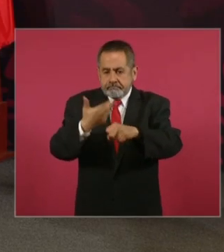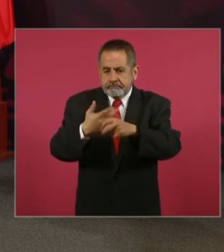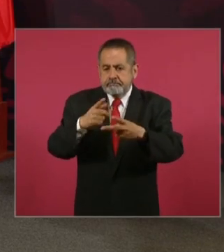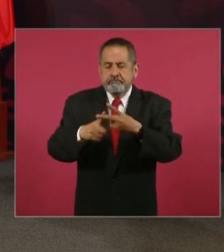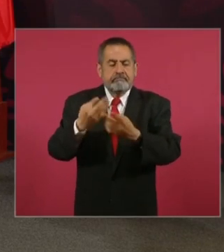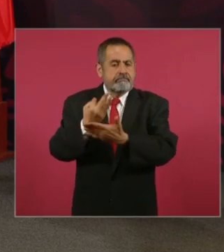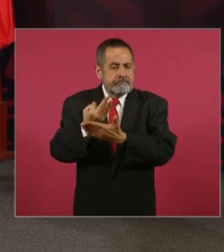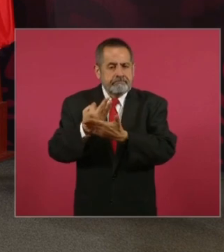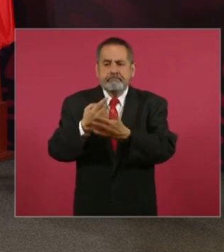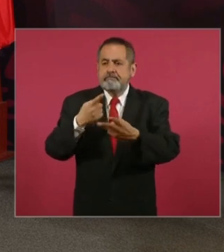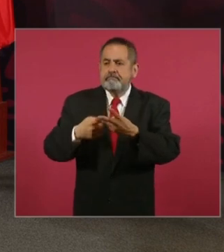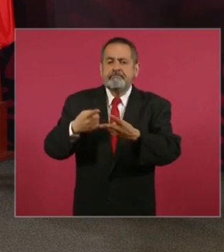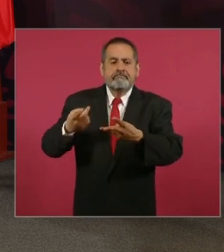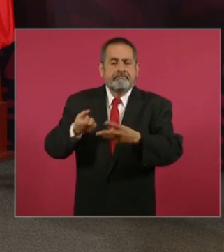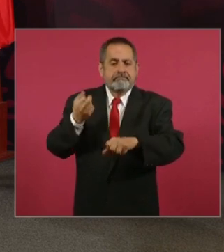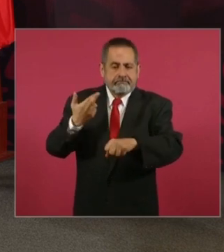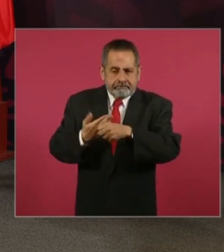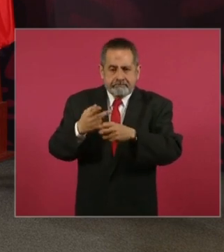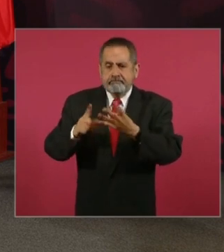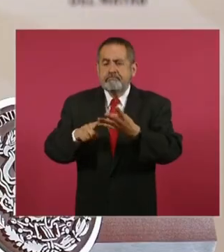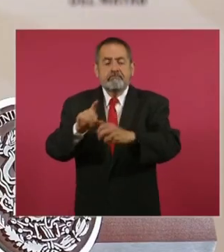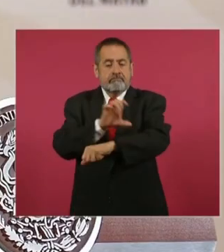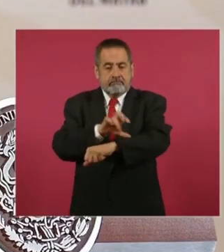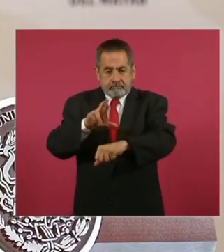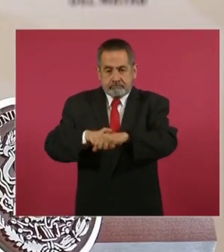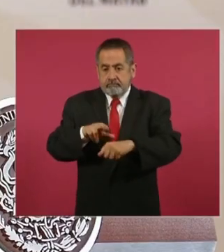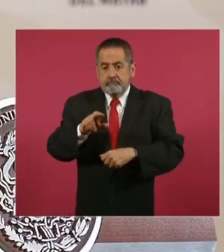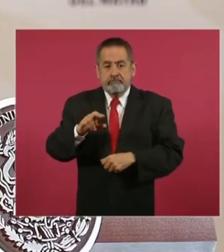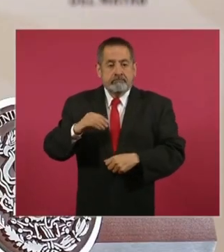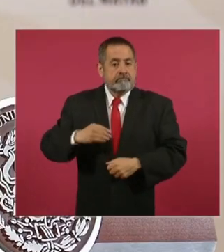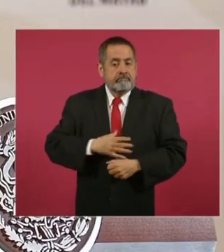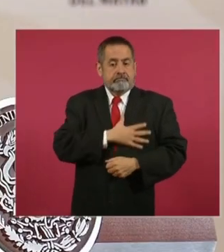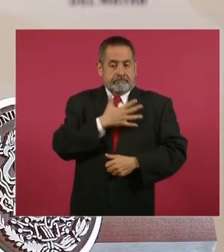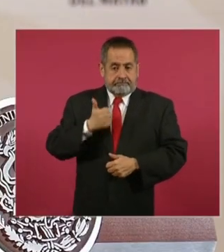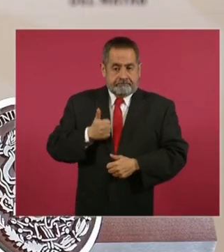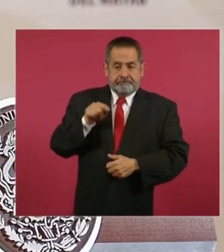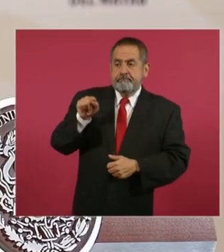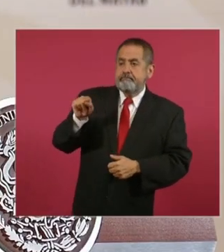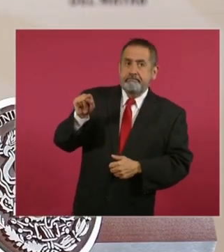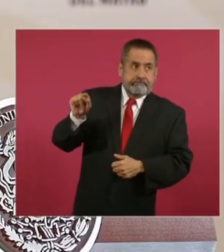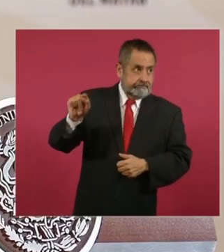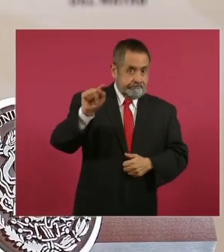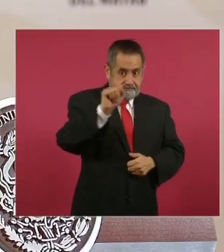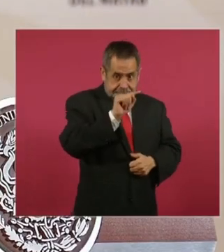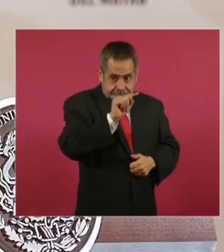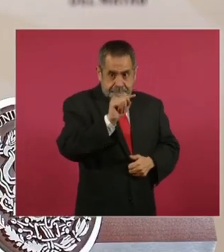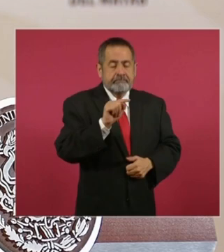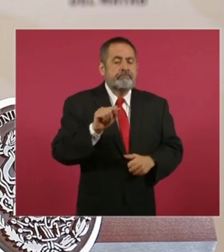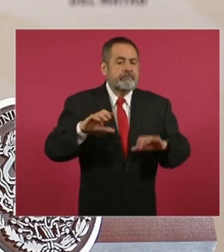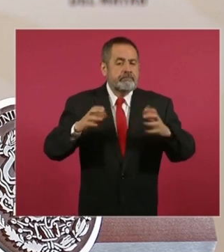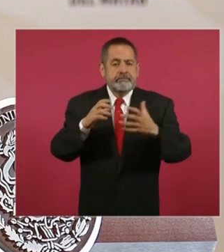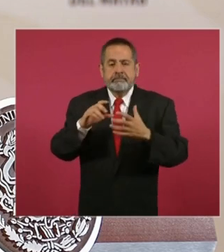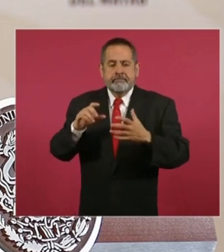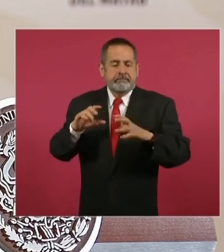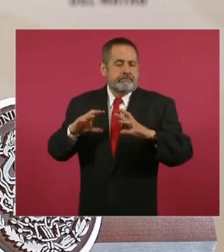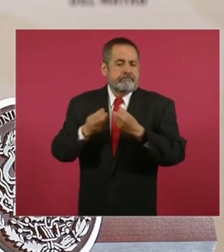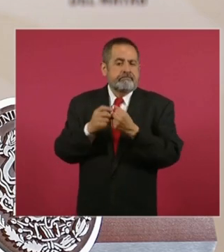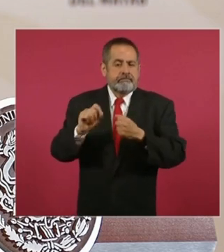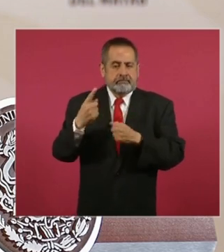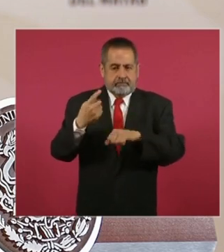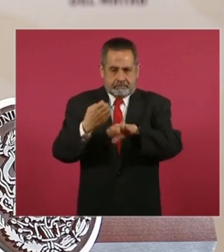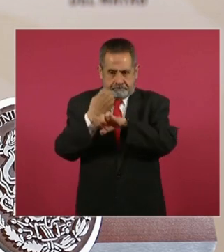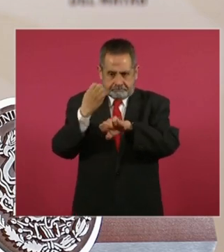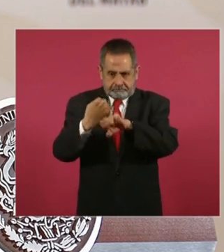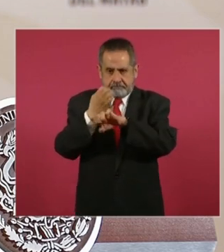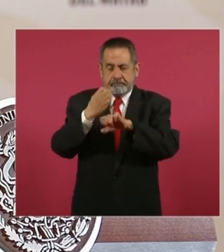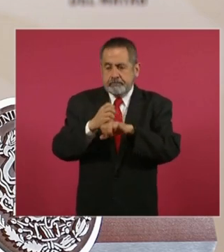finanzas, secretarios de gobierno, coordinadores ya del IMSS Bienestar en cada uno de los 23 estados, además de los representantes de la